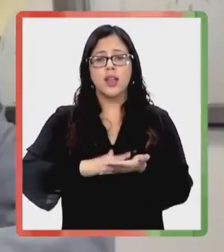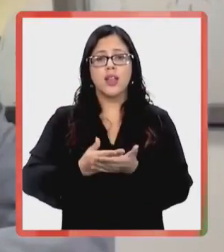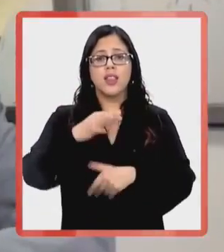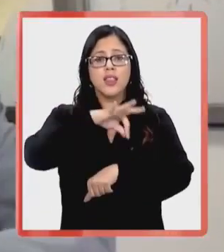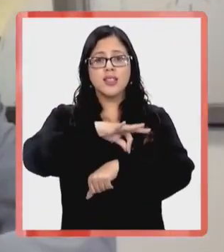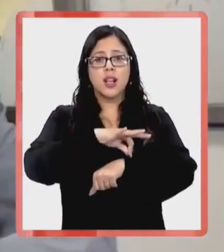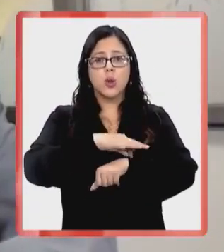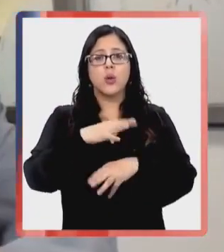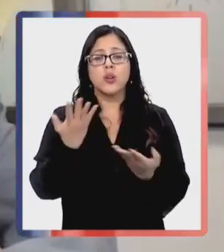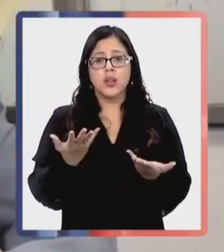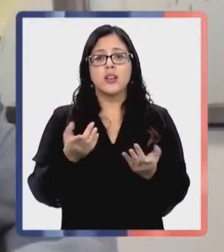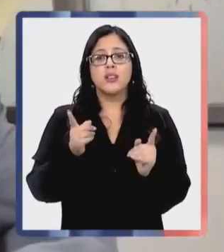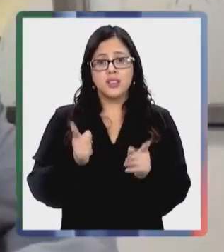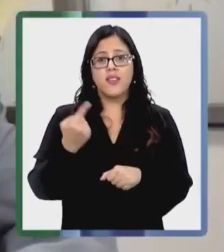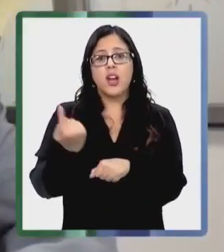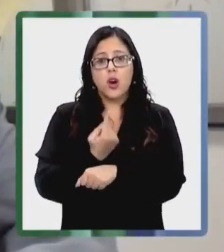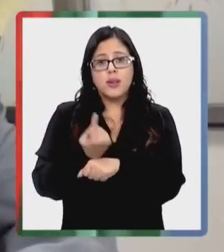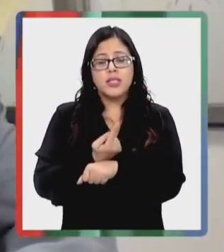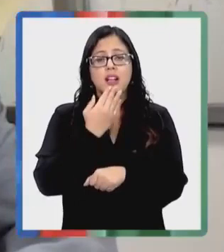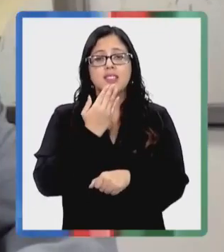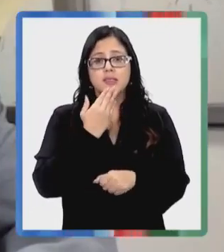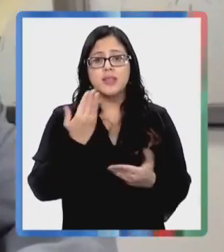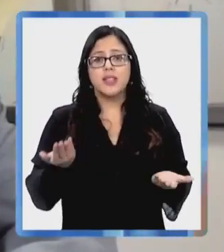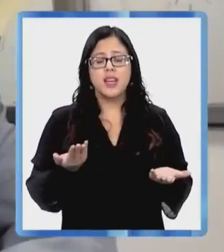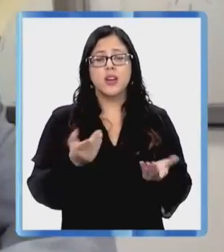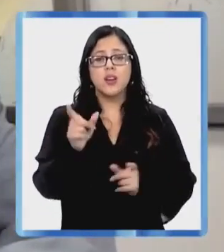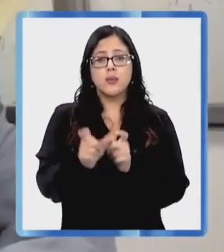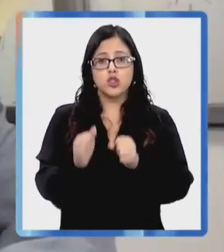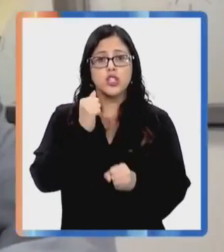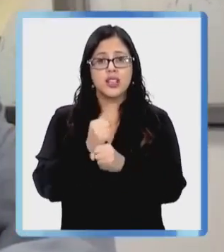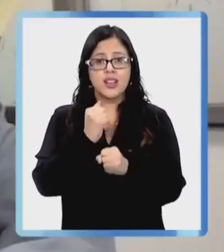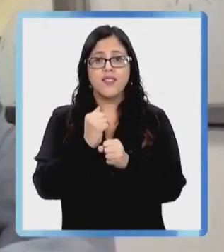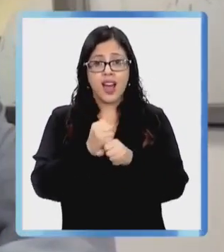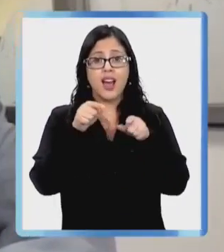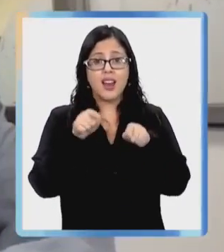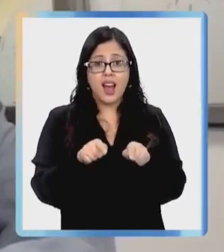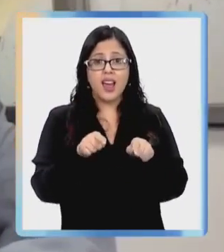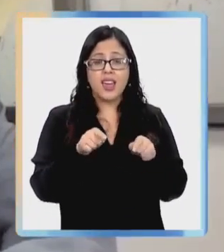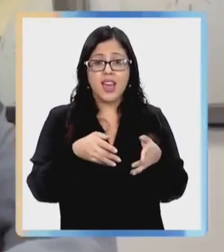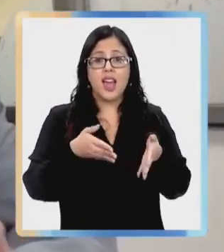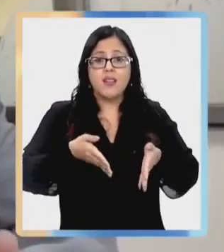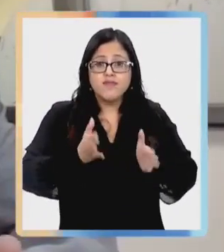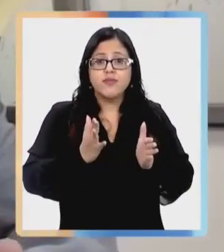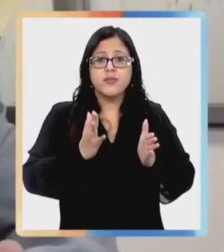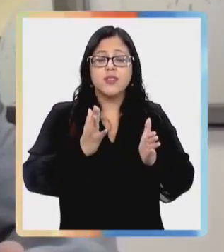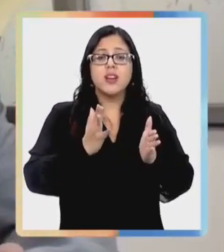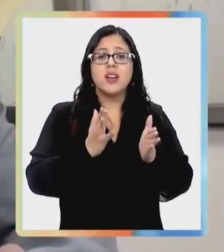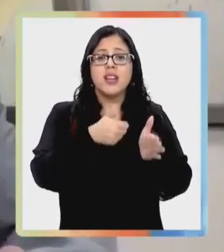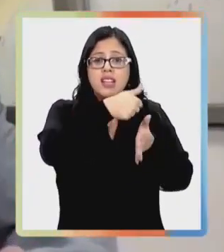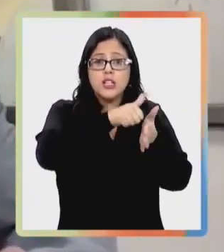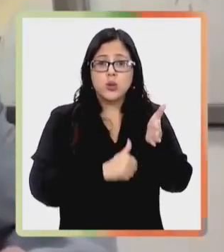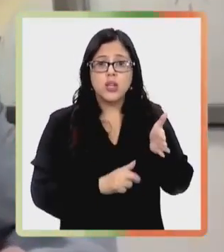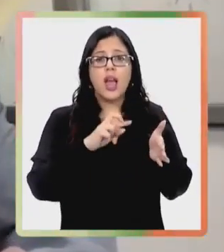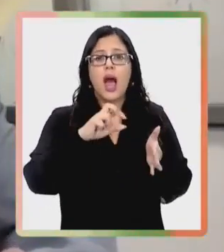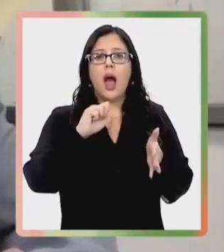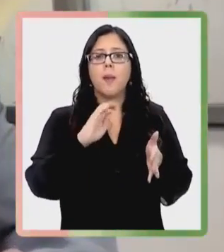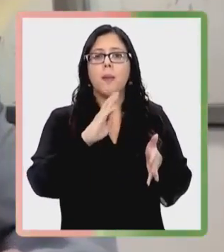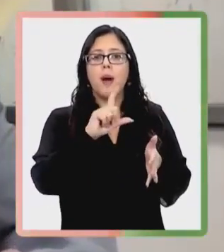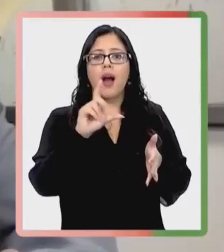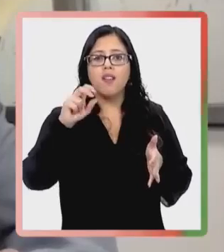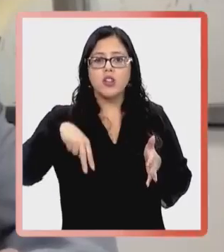salud, hay que conversarlo con el personal también que trabaja en los pabellones, hay que tener la posibilidad de un